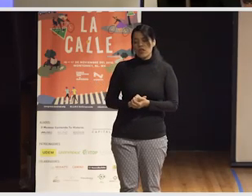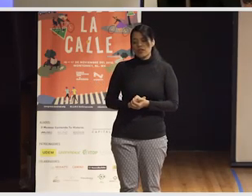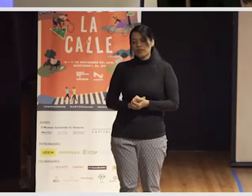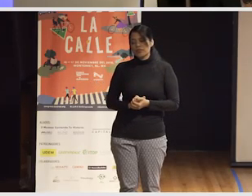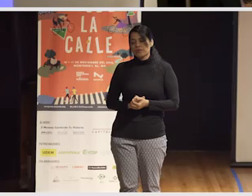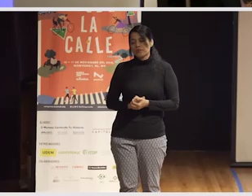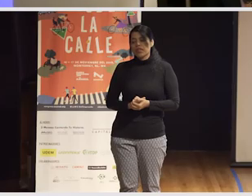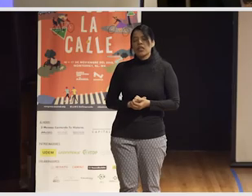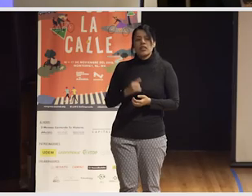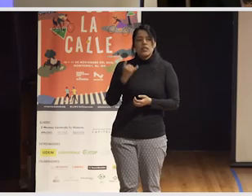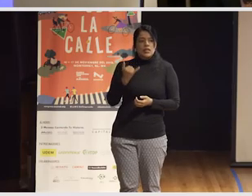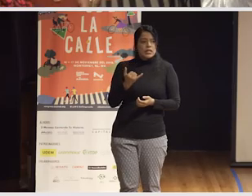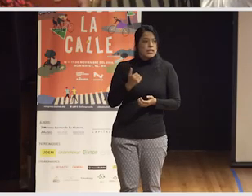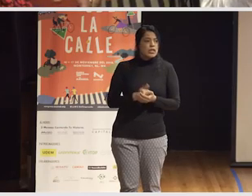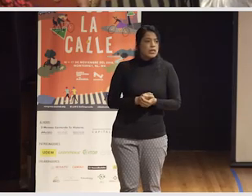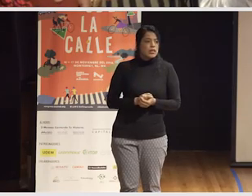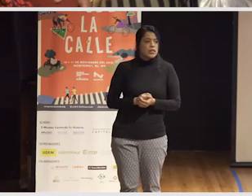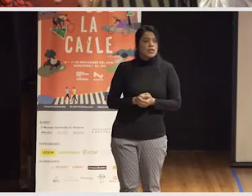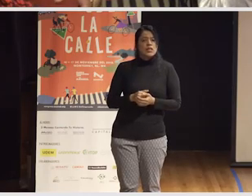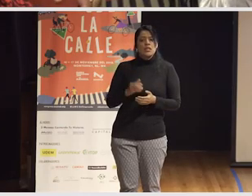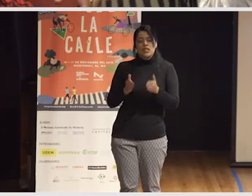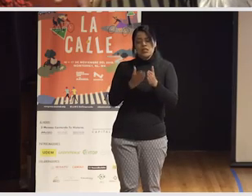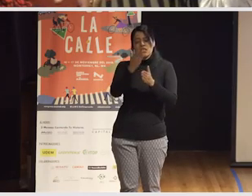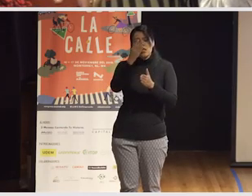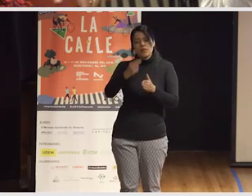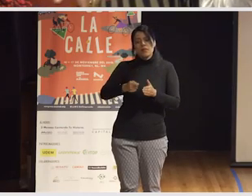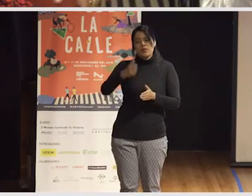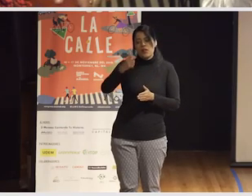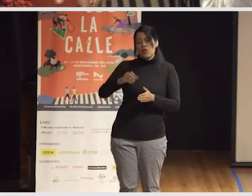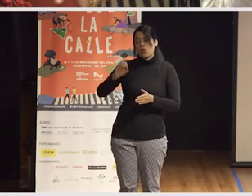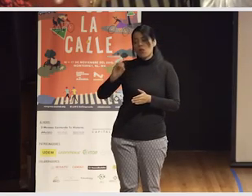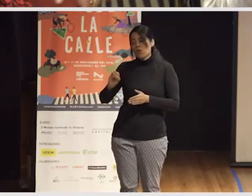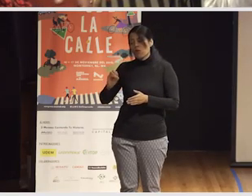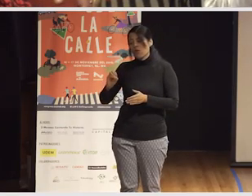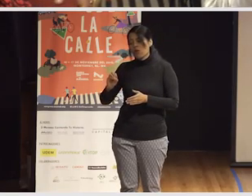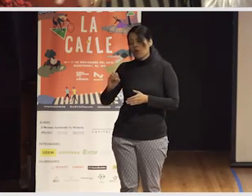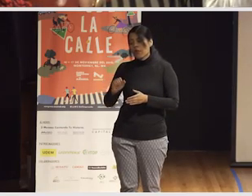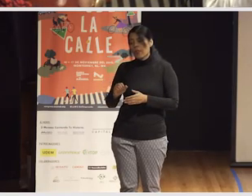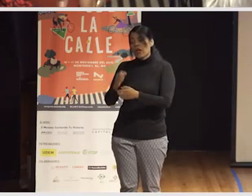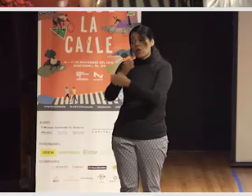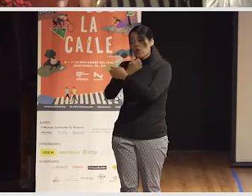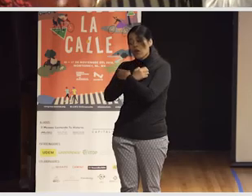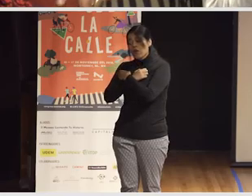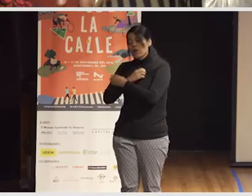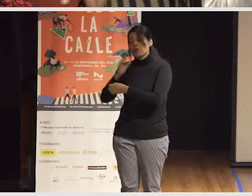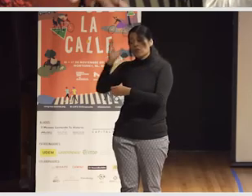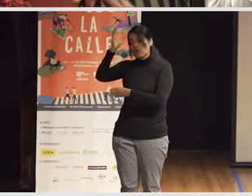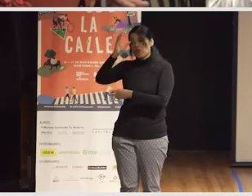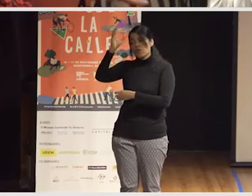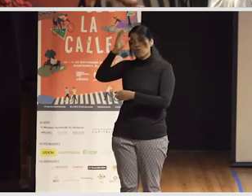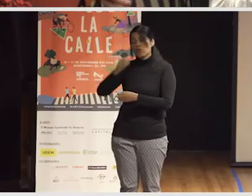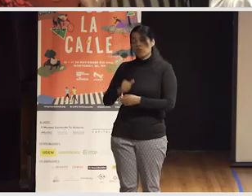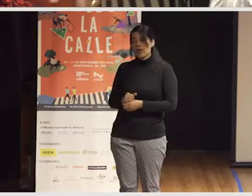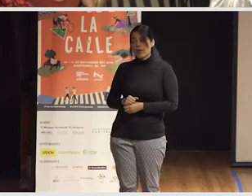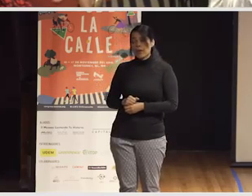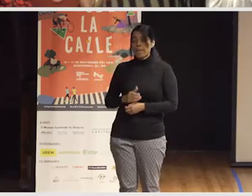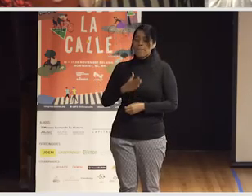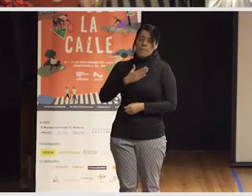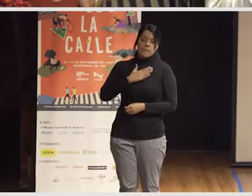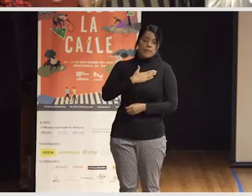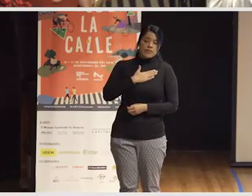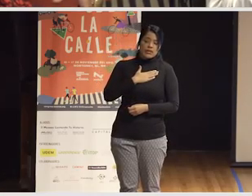a la pregunta de que de que sería primero la infraestructura o la o la educación o la cultura pues a